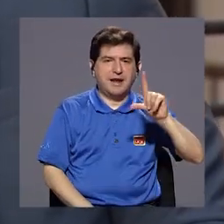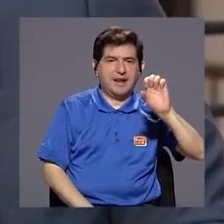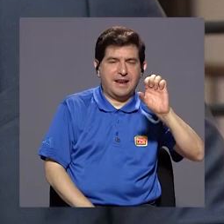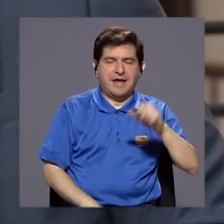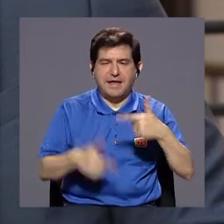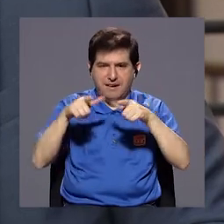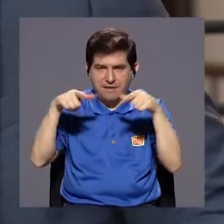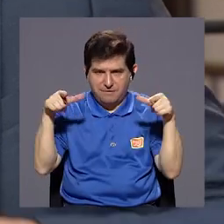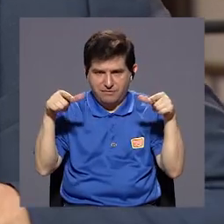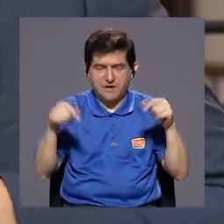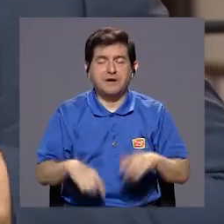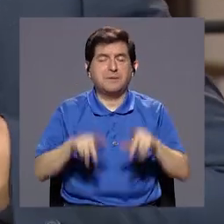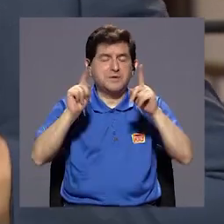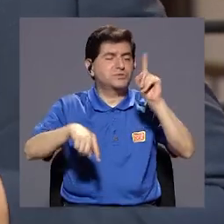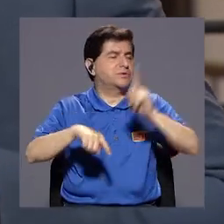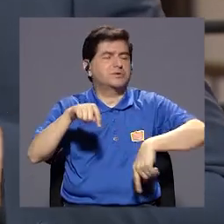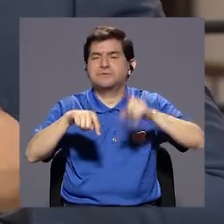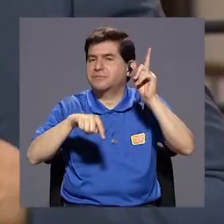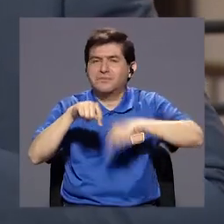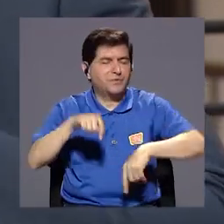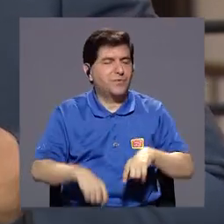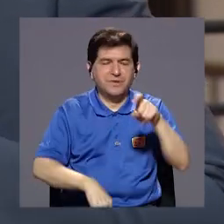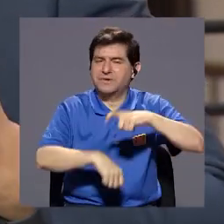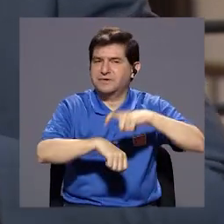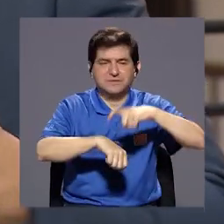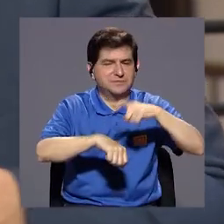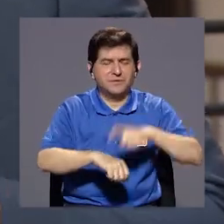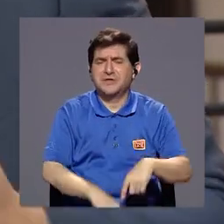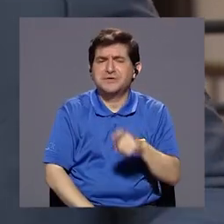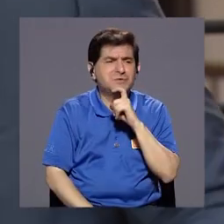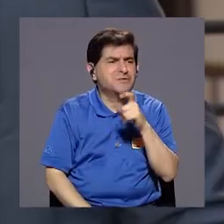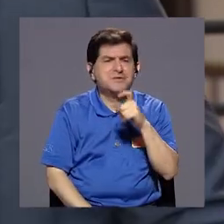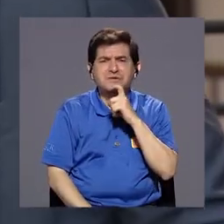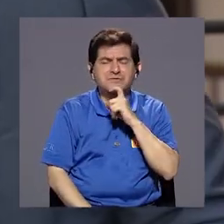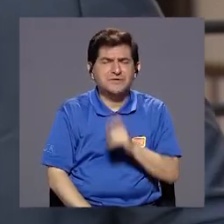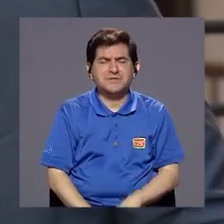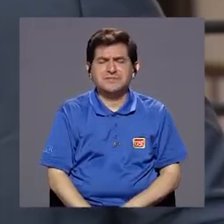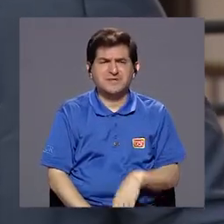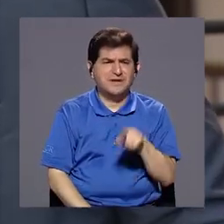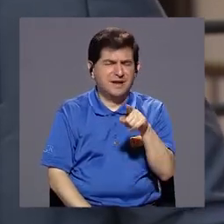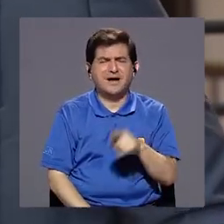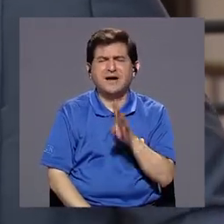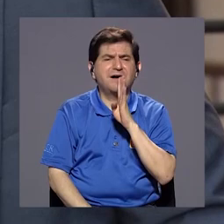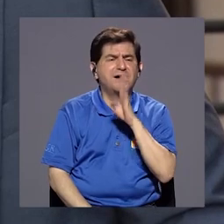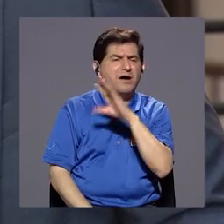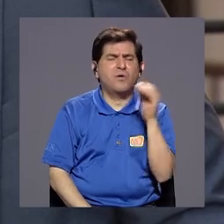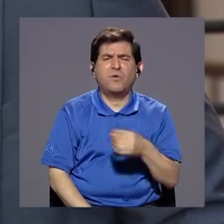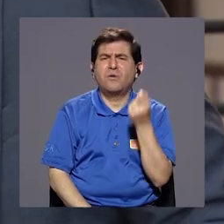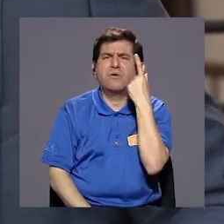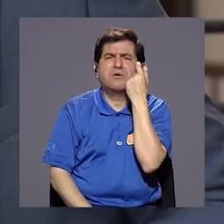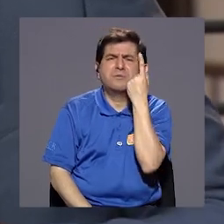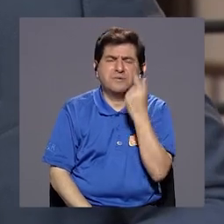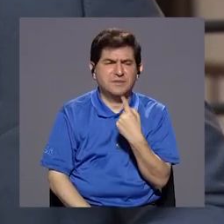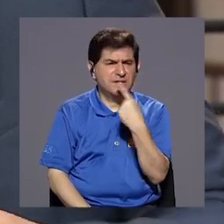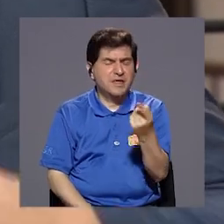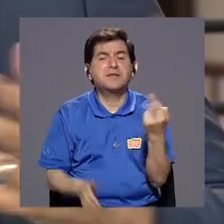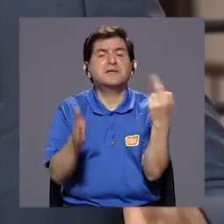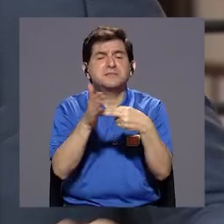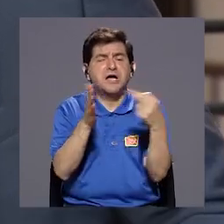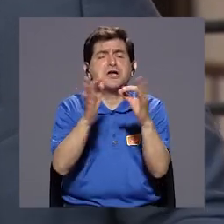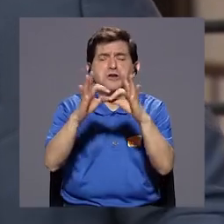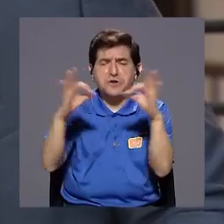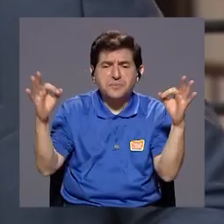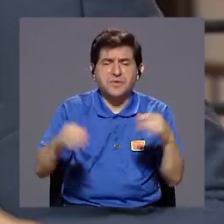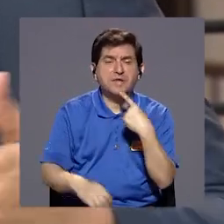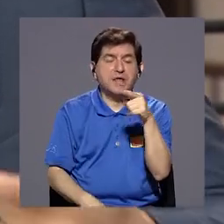de lenguaje, la persona no es capaz, o sea, se le dificulta producir o entender el lenguaje. Entonces usted le dice que repita